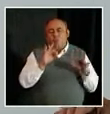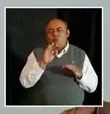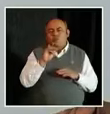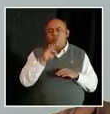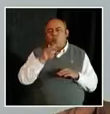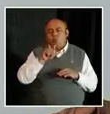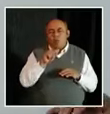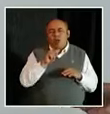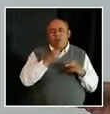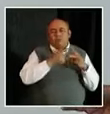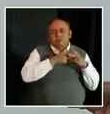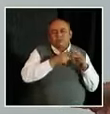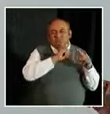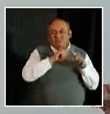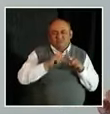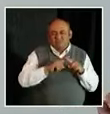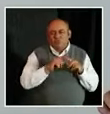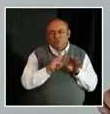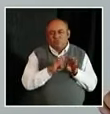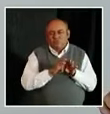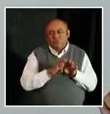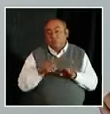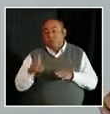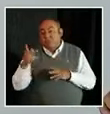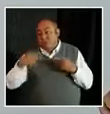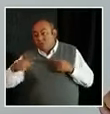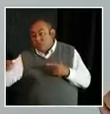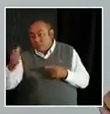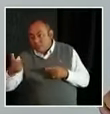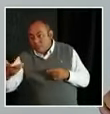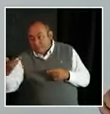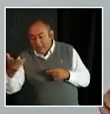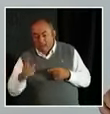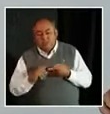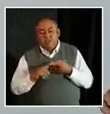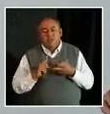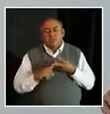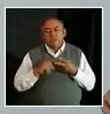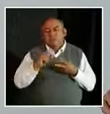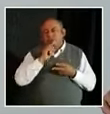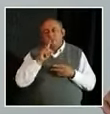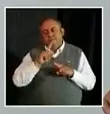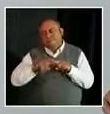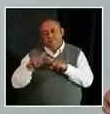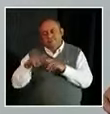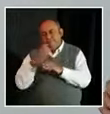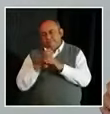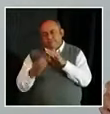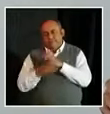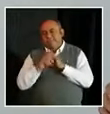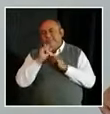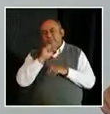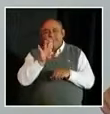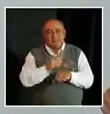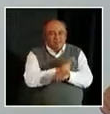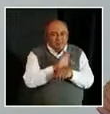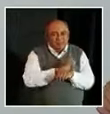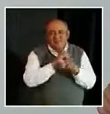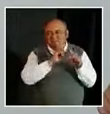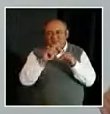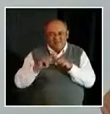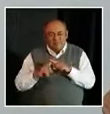la inflación, el aumento de los salarios del personal y el consumo eléctrico, la tarifa